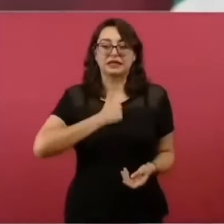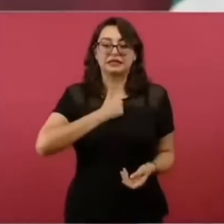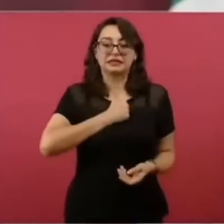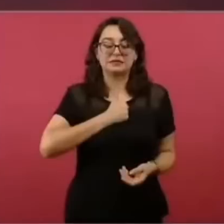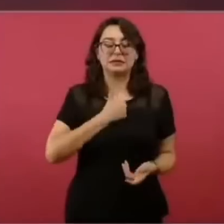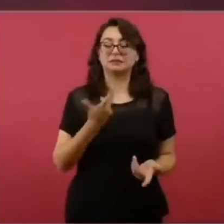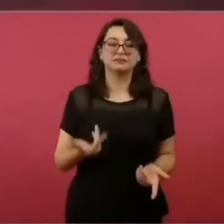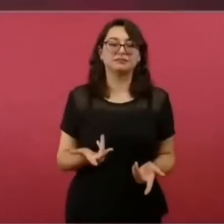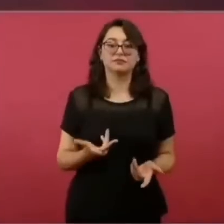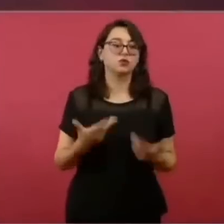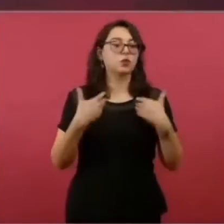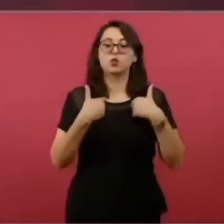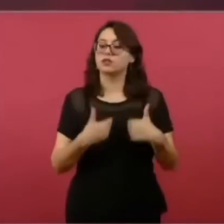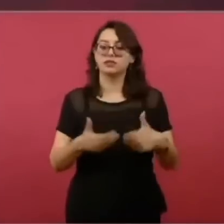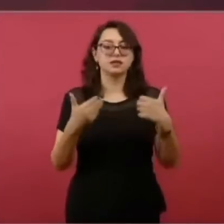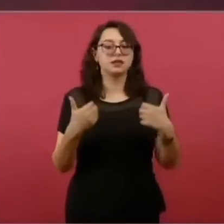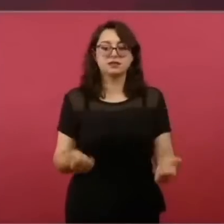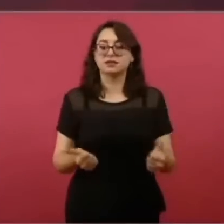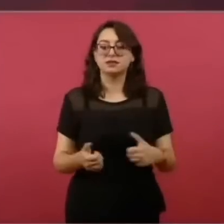nueva realidad